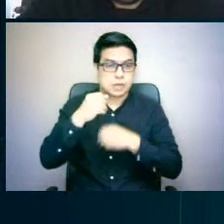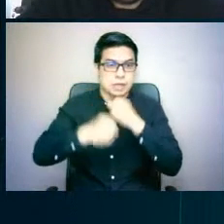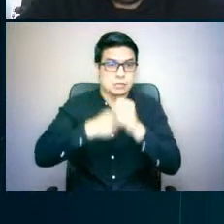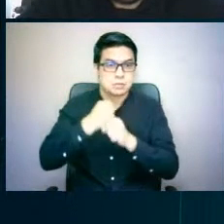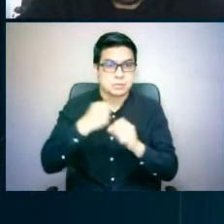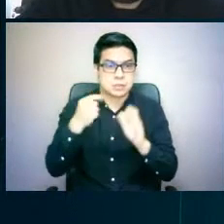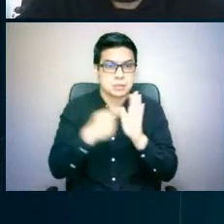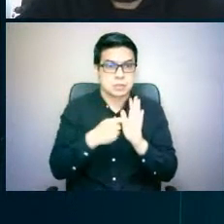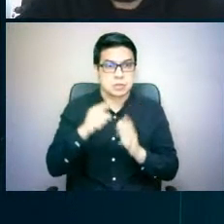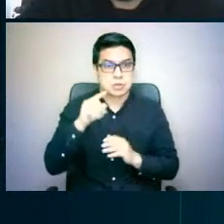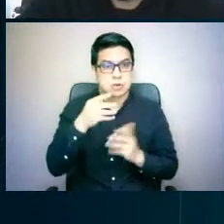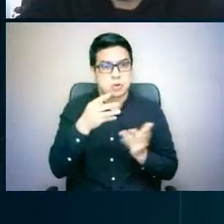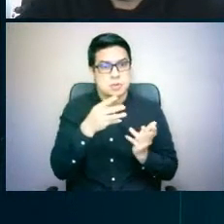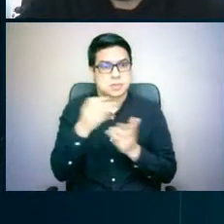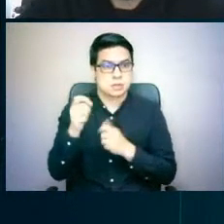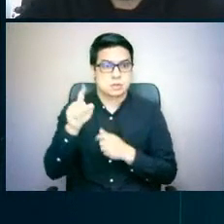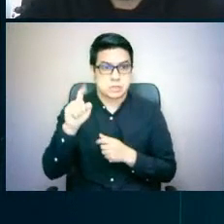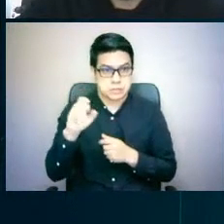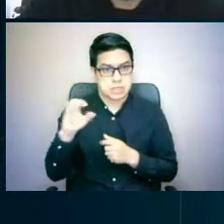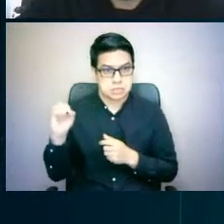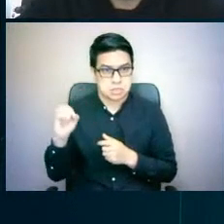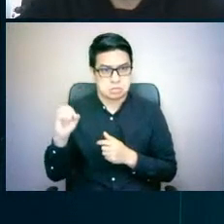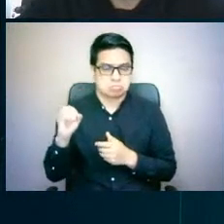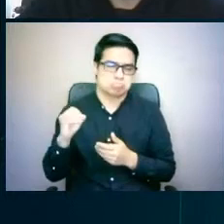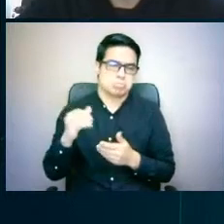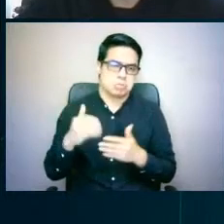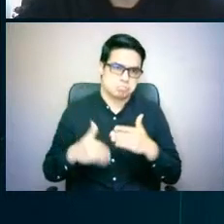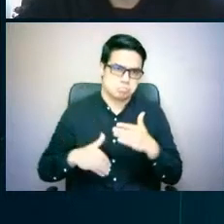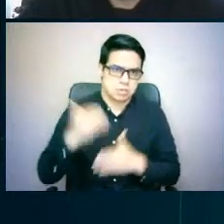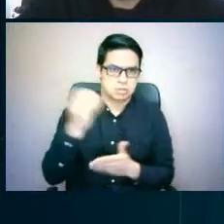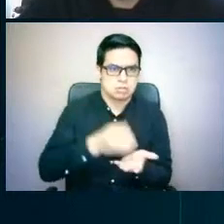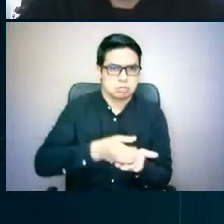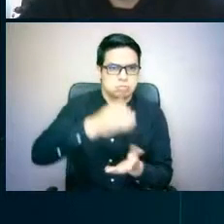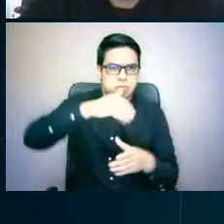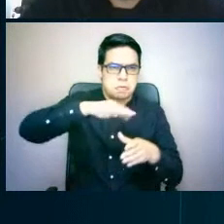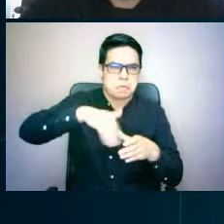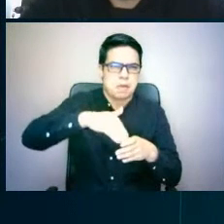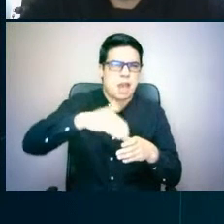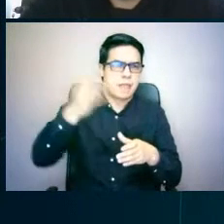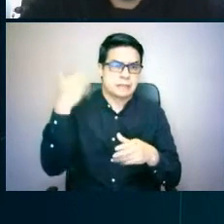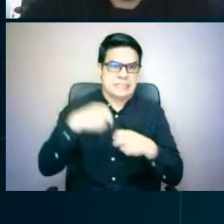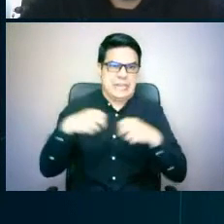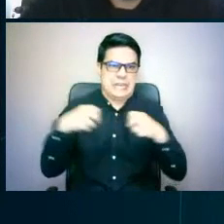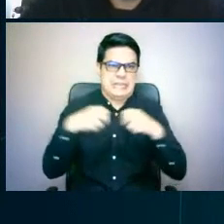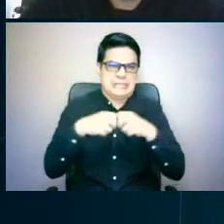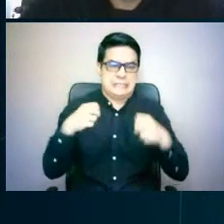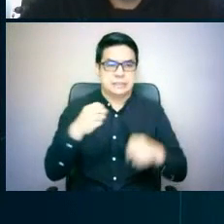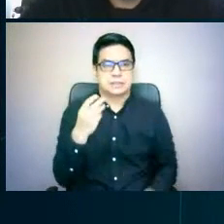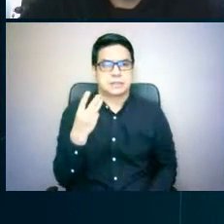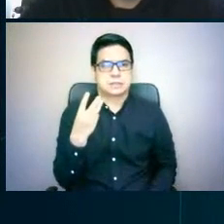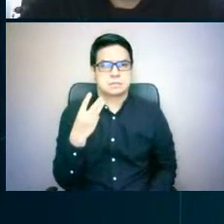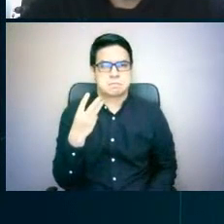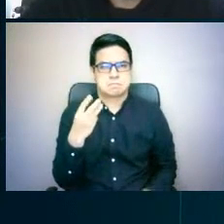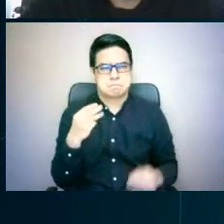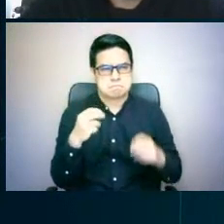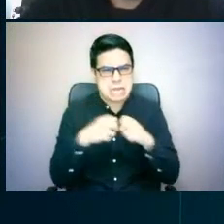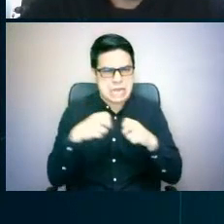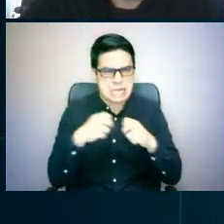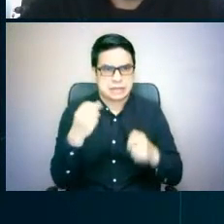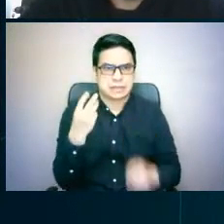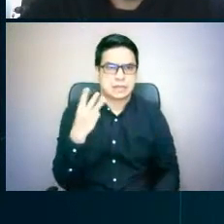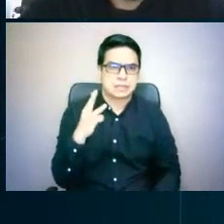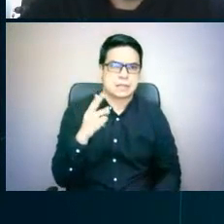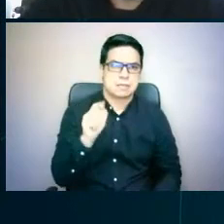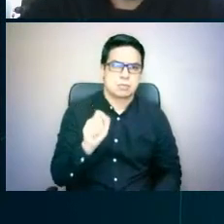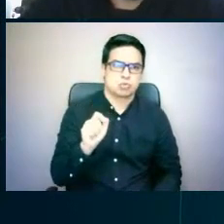En esta época llegan para el nivel de tensión de 13,2 kilovoltios y como les